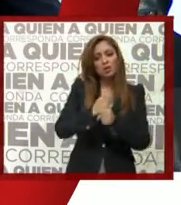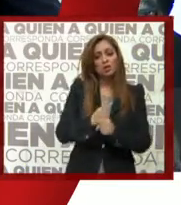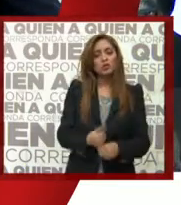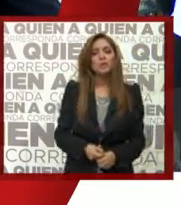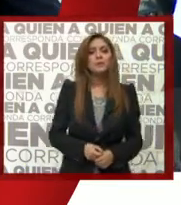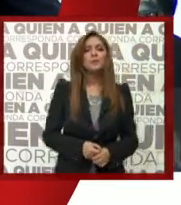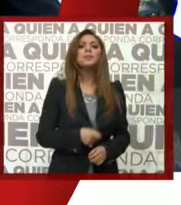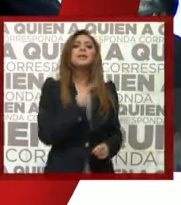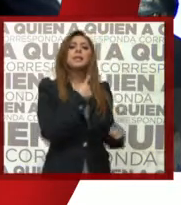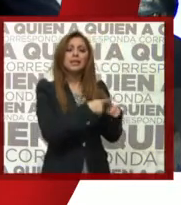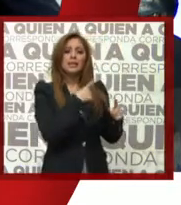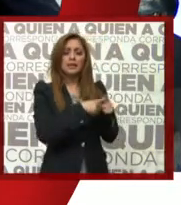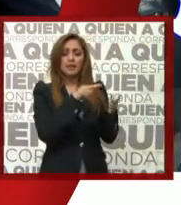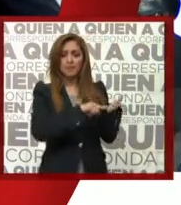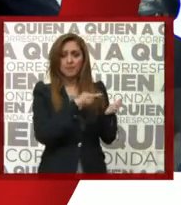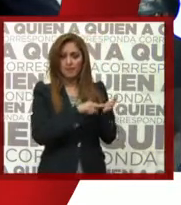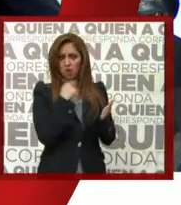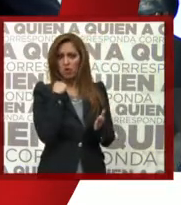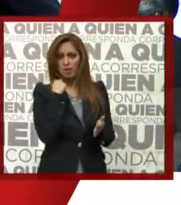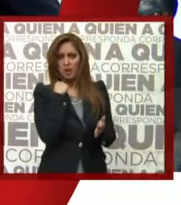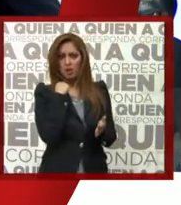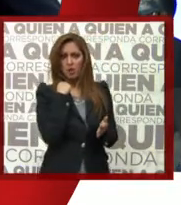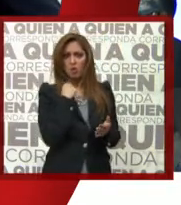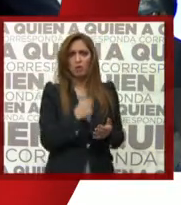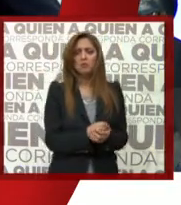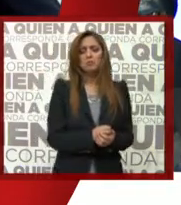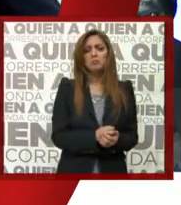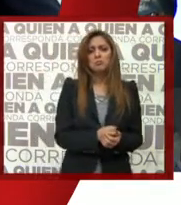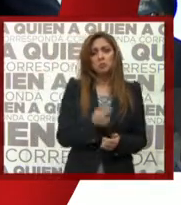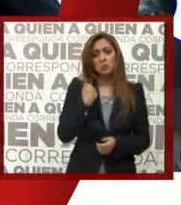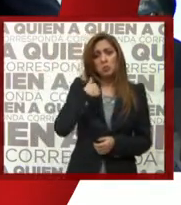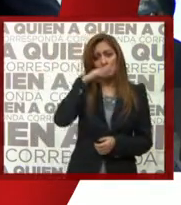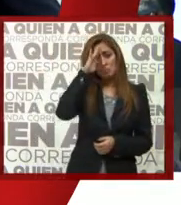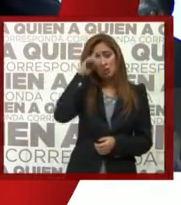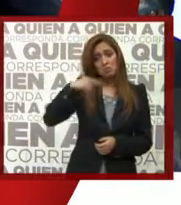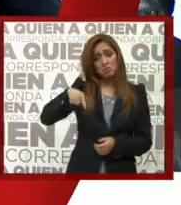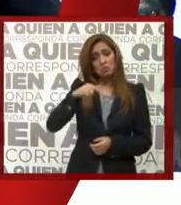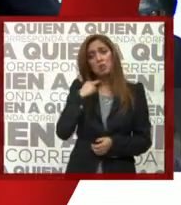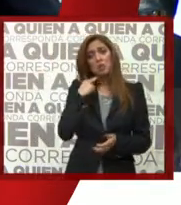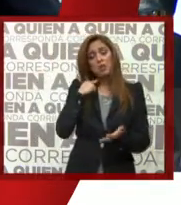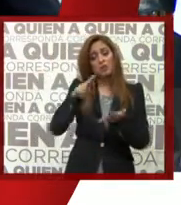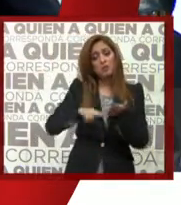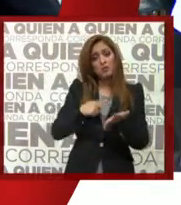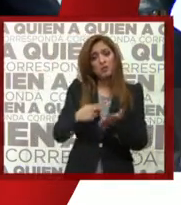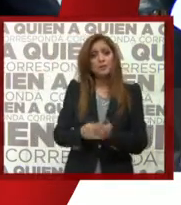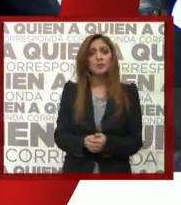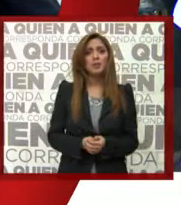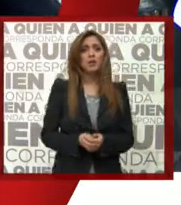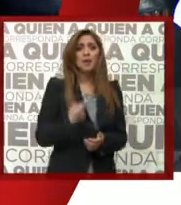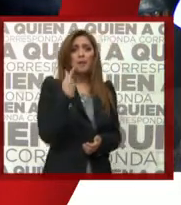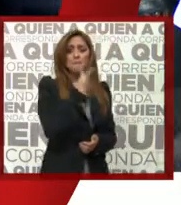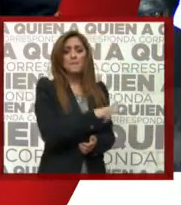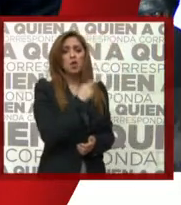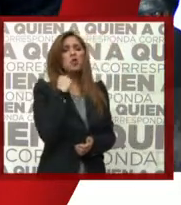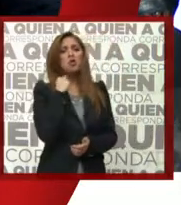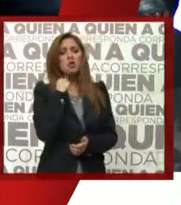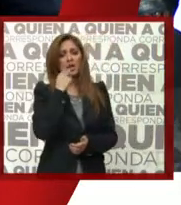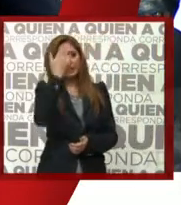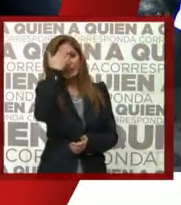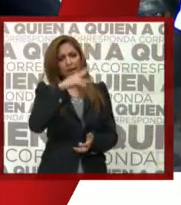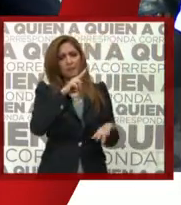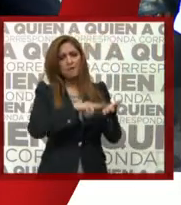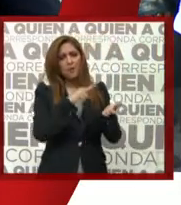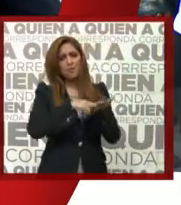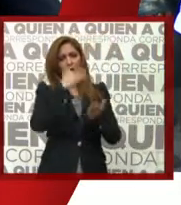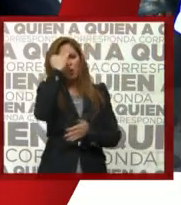firmar esto, el notario? Me imagino que allá en la, ¿en la notaría? En la notaría, sí. Pero ajá. El notario ya debe, sí, ya sí. Sabe hacer su firma, no